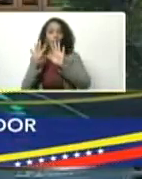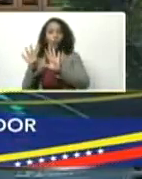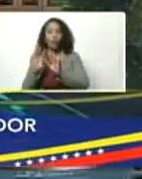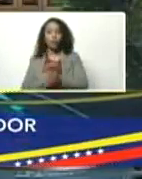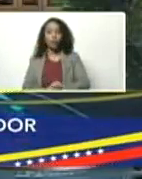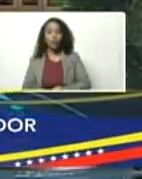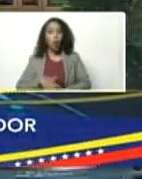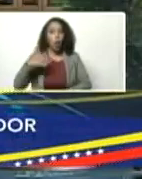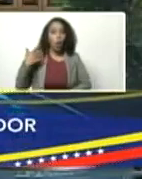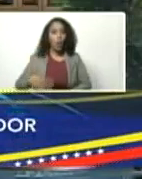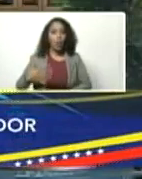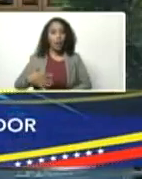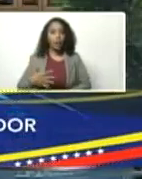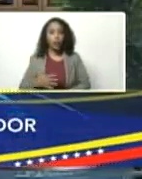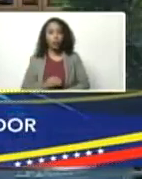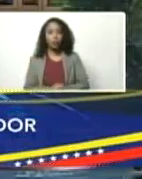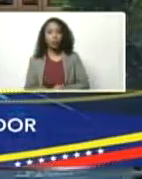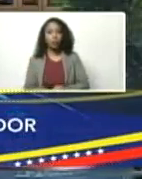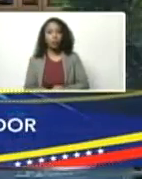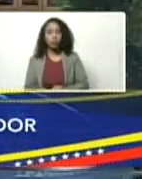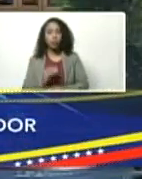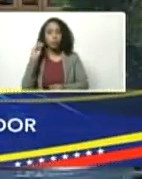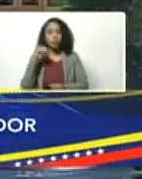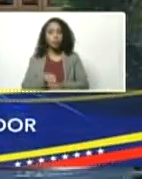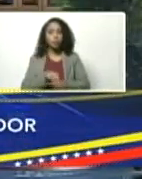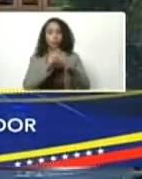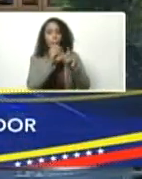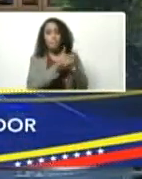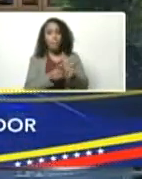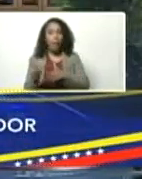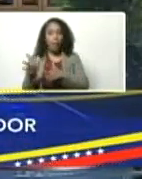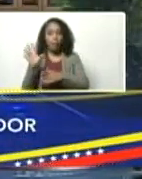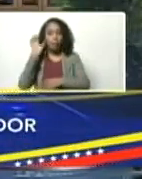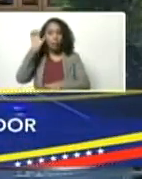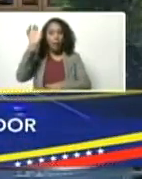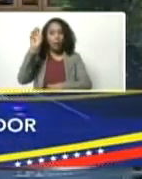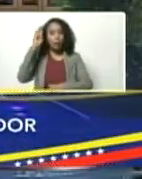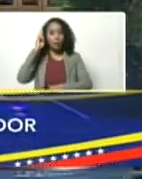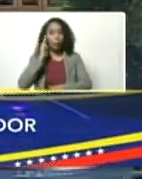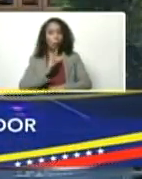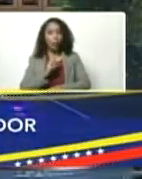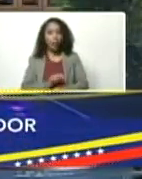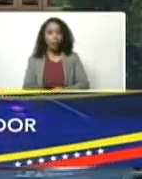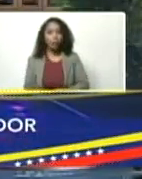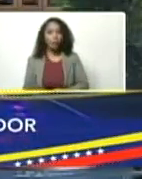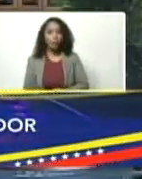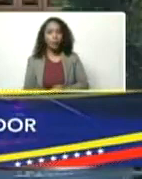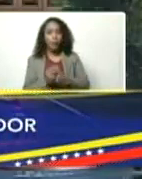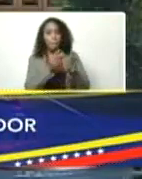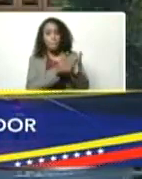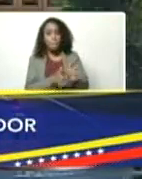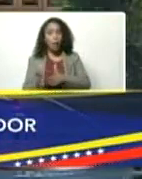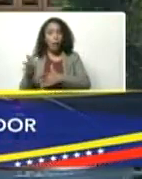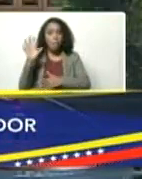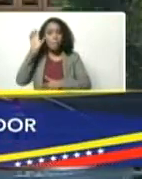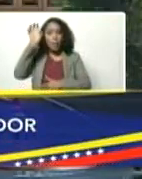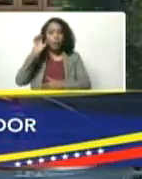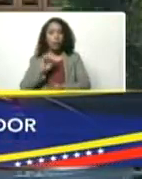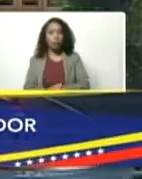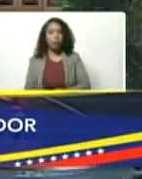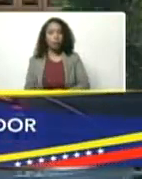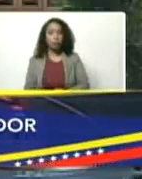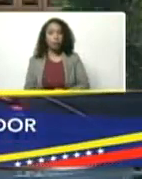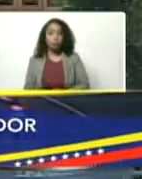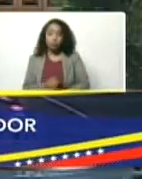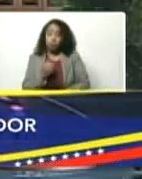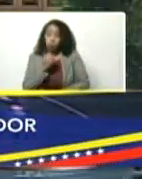1999, los derechos contenidos en el Plan de la Patria Simón Bolívar, el Plan de la Patria, bueno,